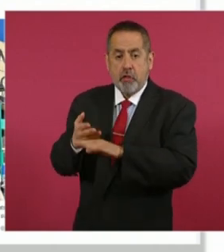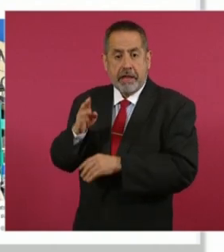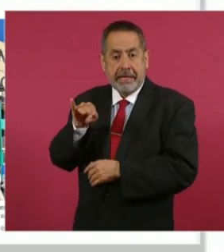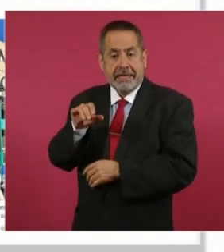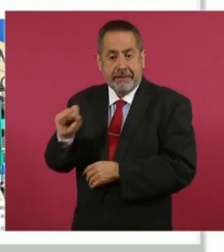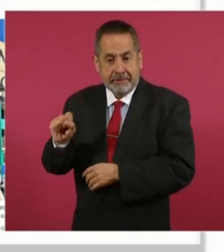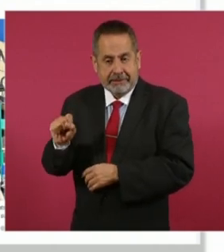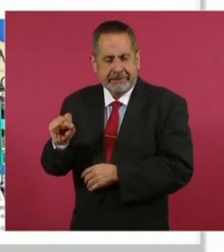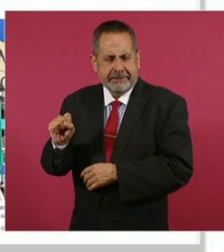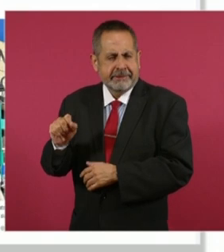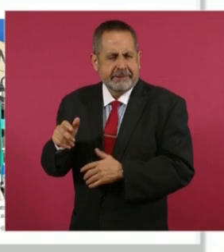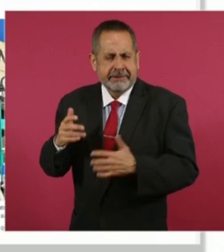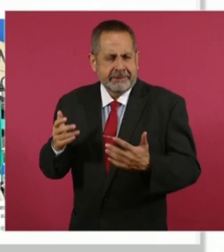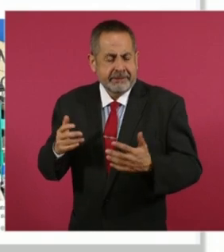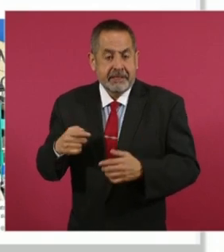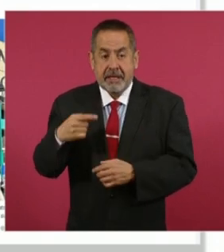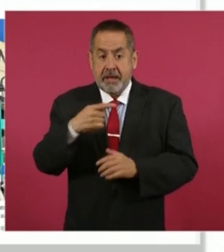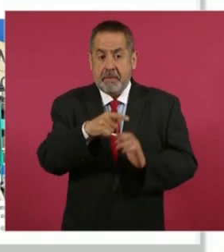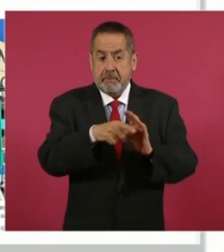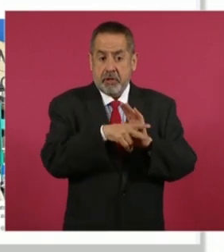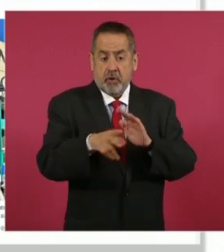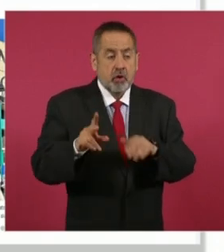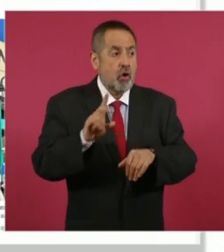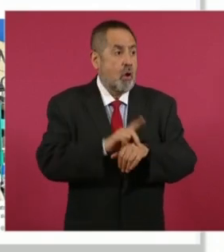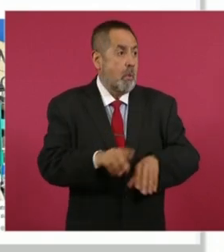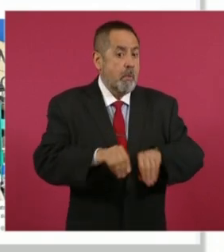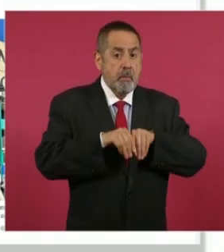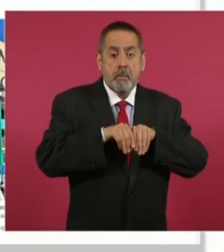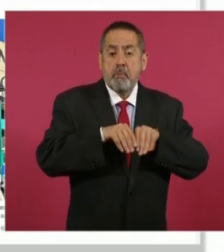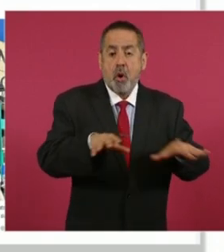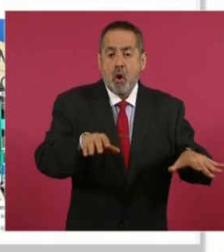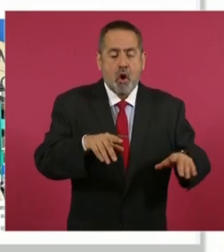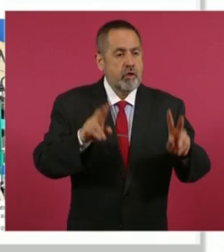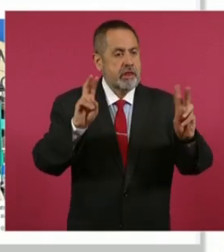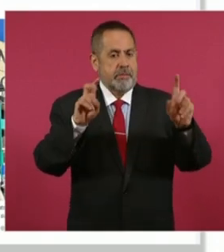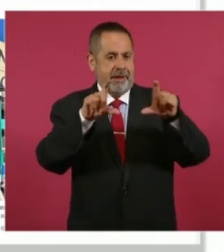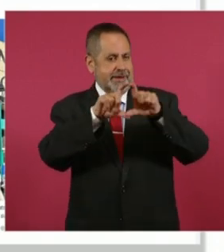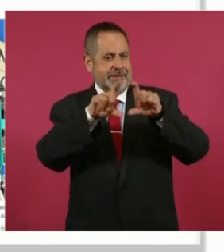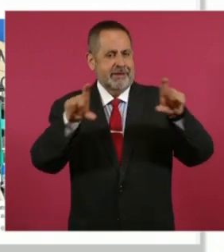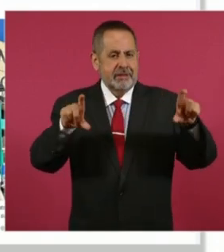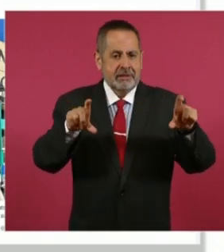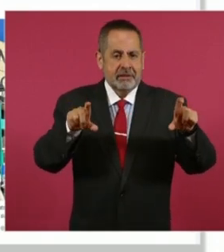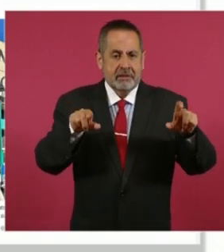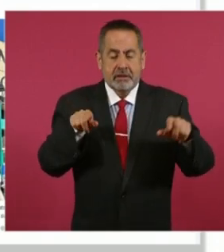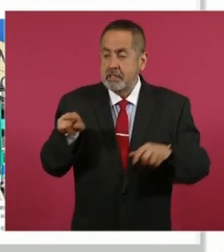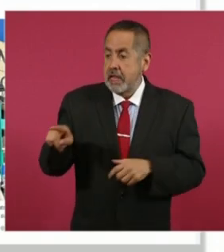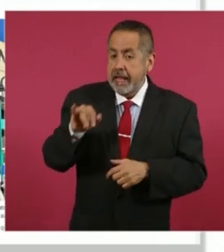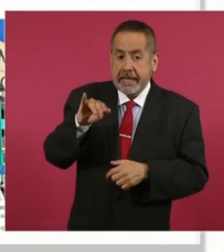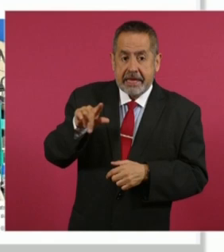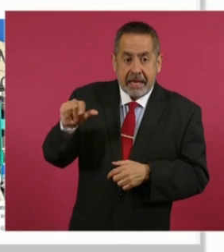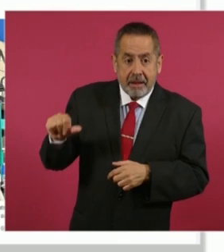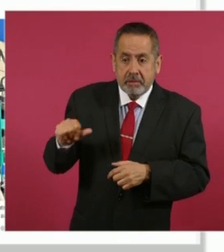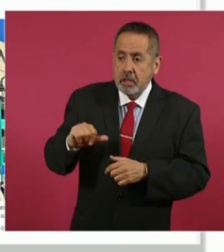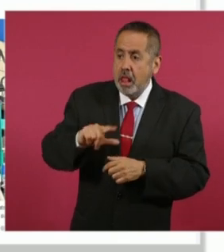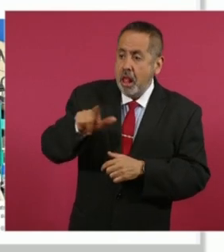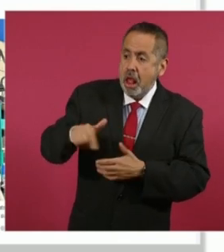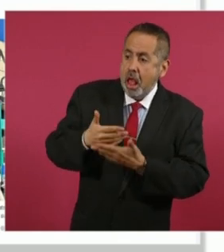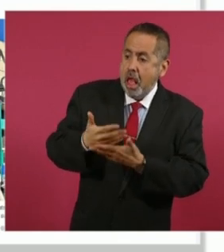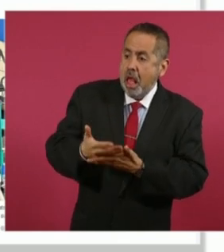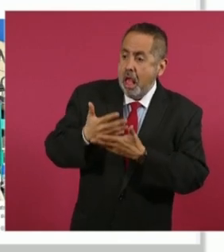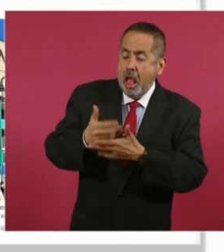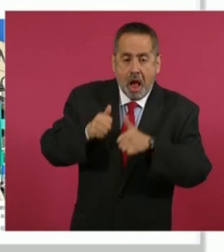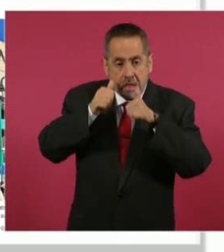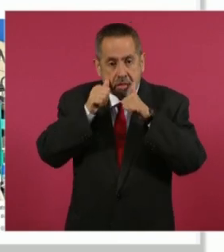La primera es que Reforma publicó el 28 de enero una nota que titula Demora el IMSS en atención de